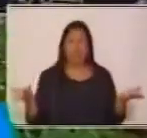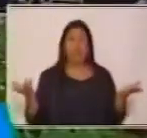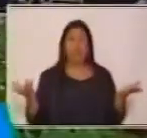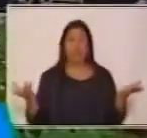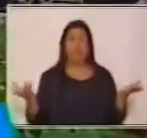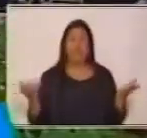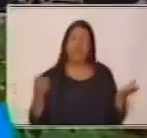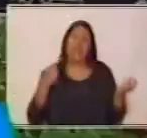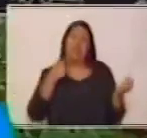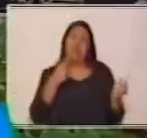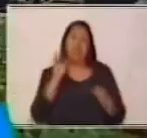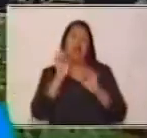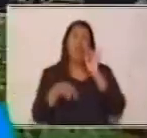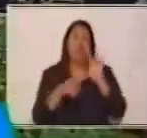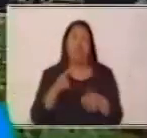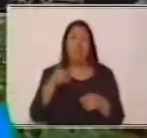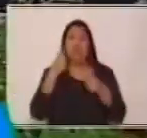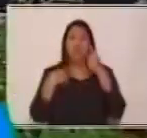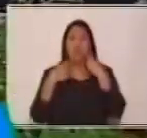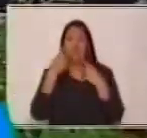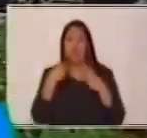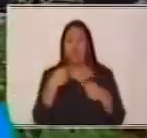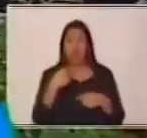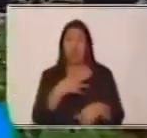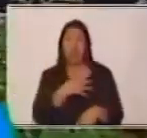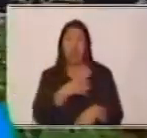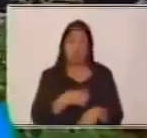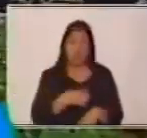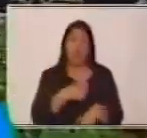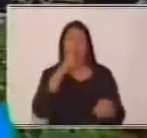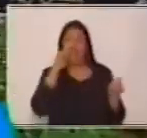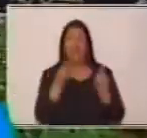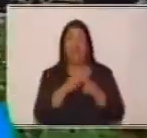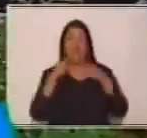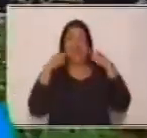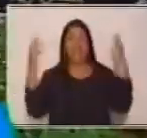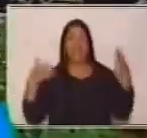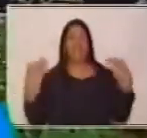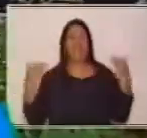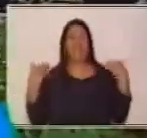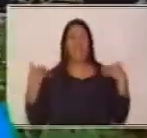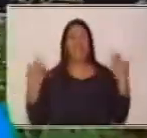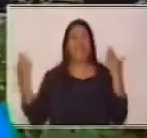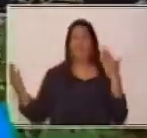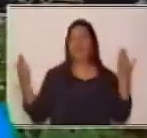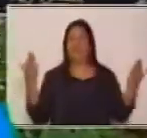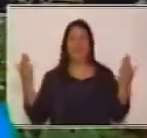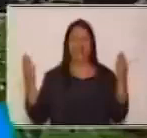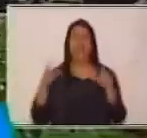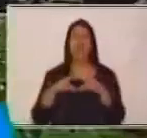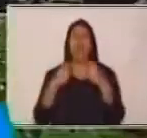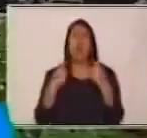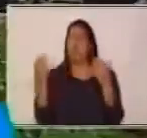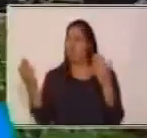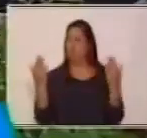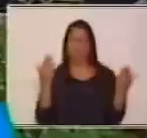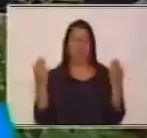únicamente tristeza, pueden ser de felicidad. ¿Cómo podemos comparar las gotas de lluvia con lágrimas?